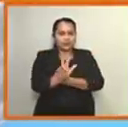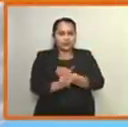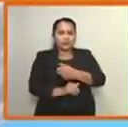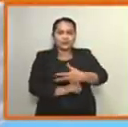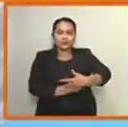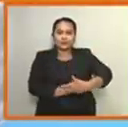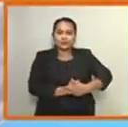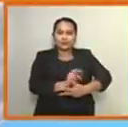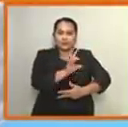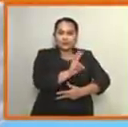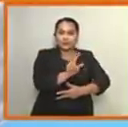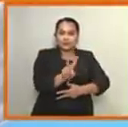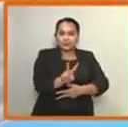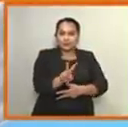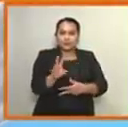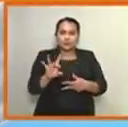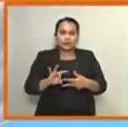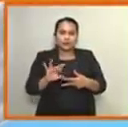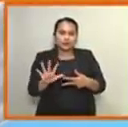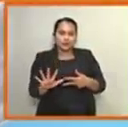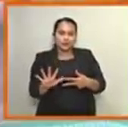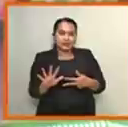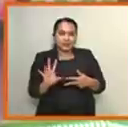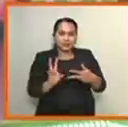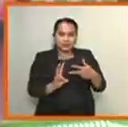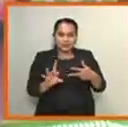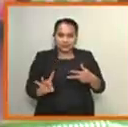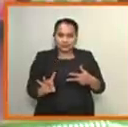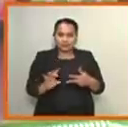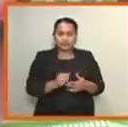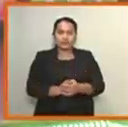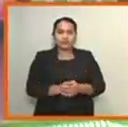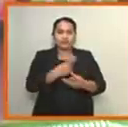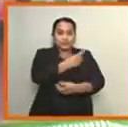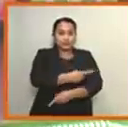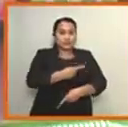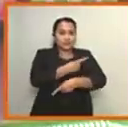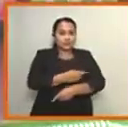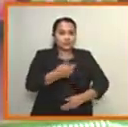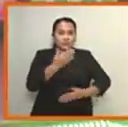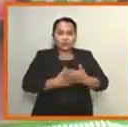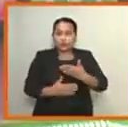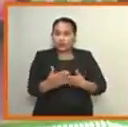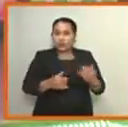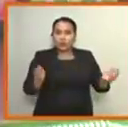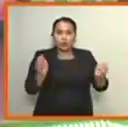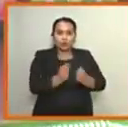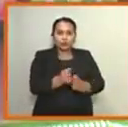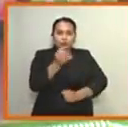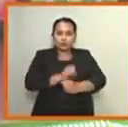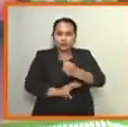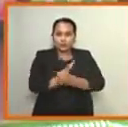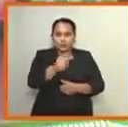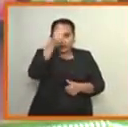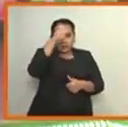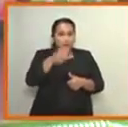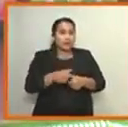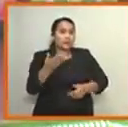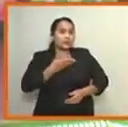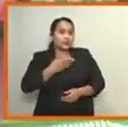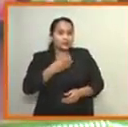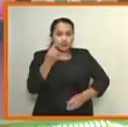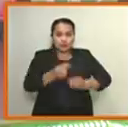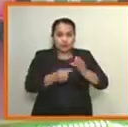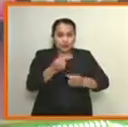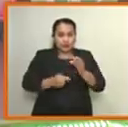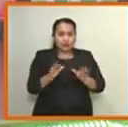3 son el 72, el 85 y el 78. Y la diversión continúa junto a premiados y te recuerdo que ahora tienes la nueva guía Catracha para que juegues y